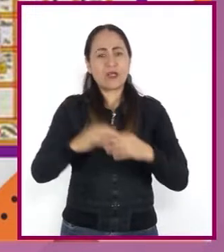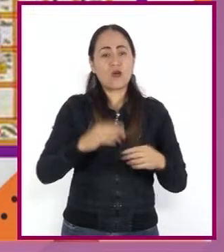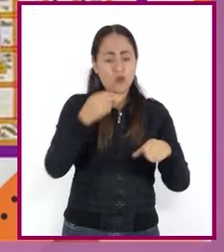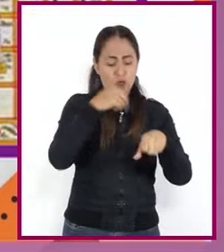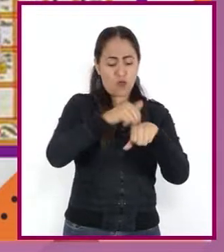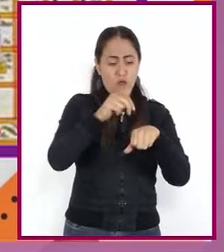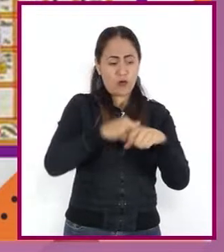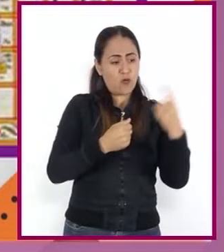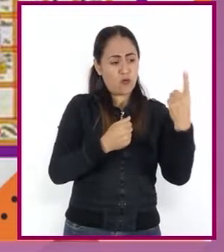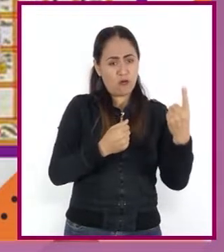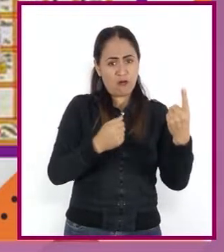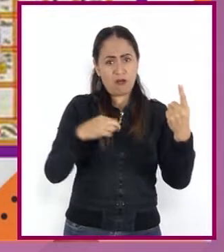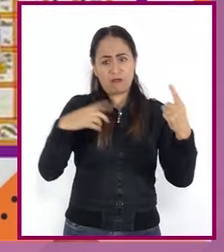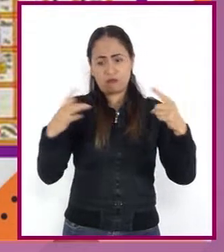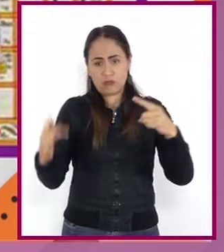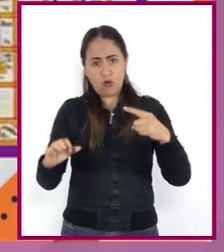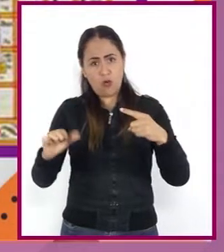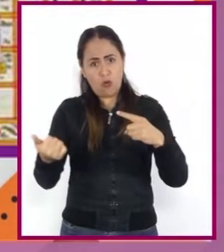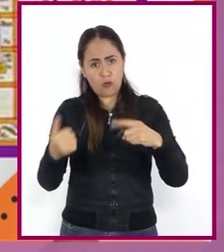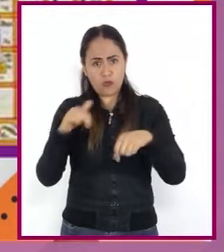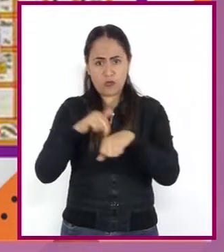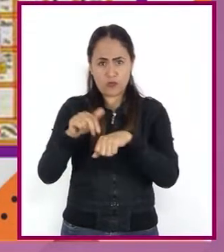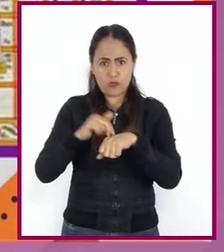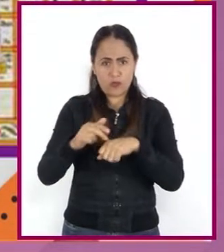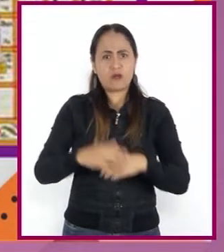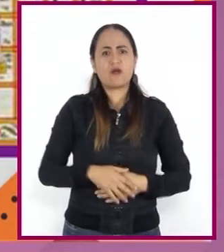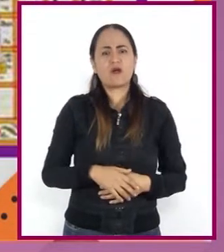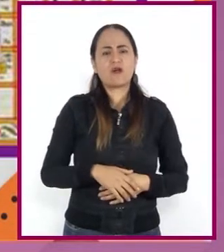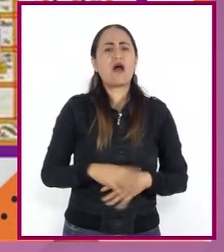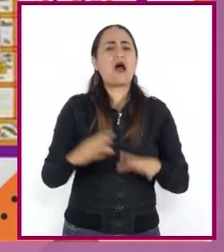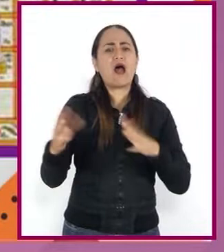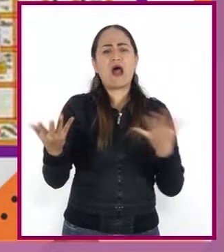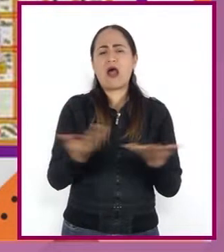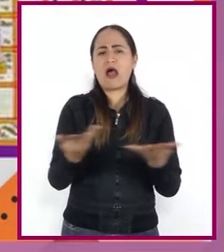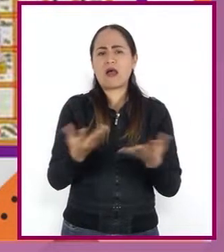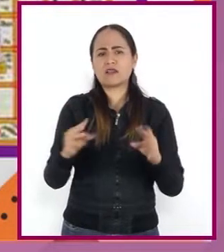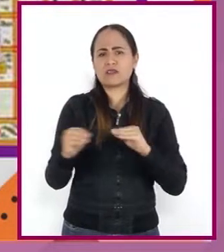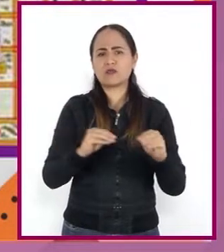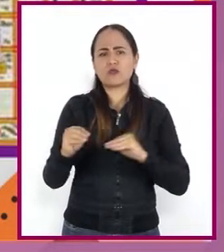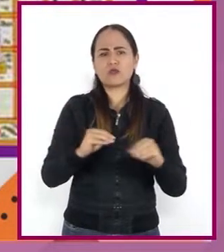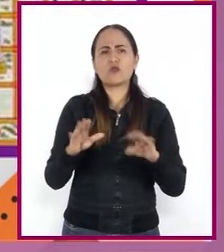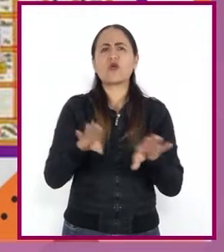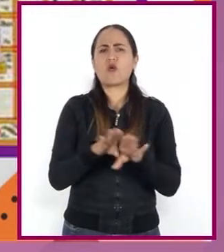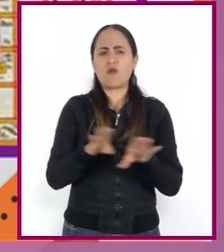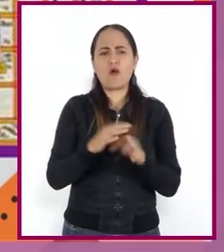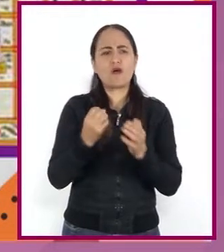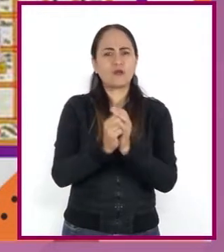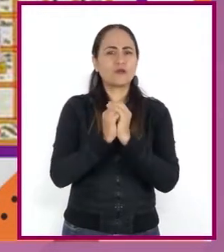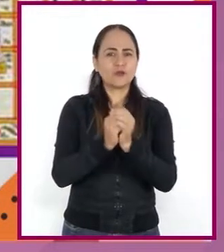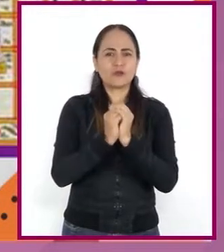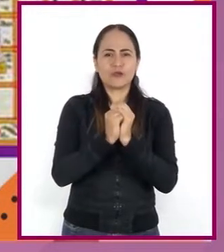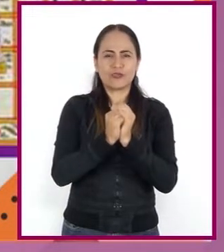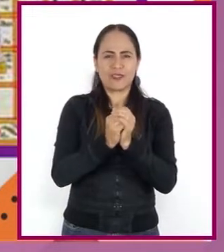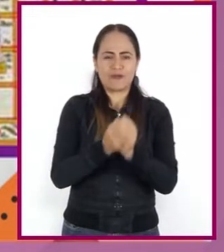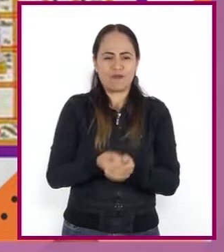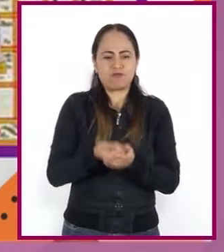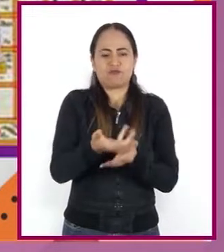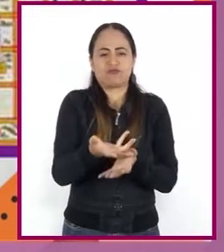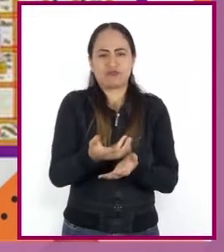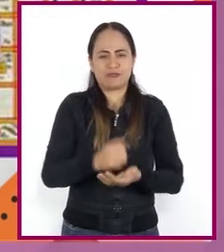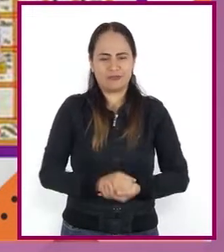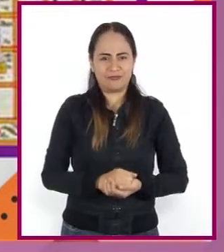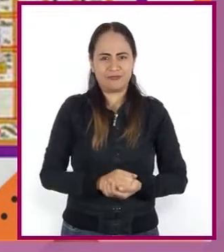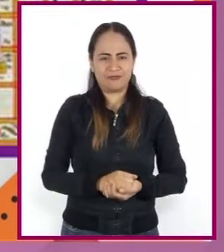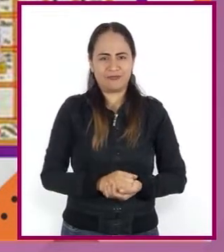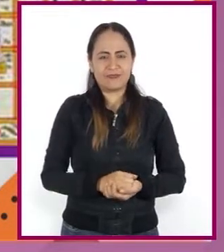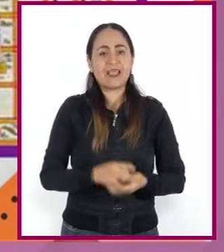numerados. El movimiento se determina en la actualidad por medio de un dado. El objetivo del juego es lograr